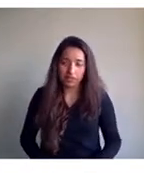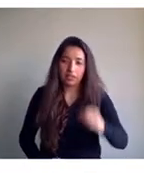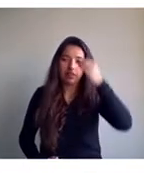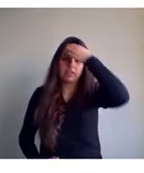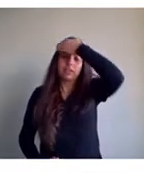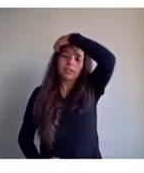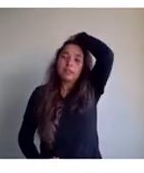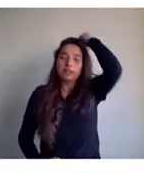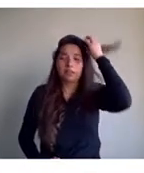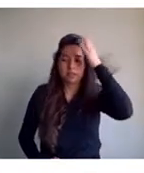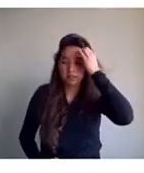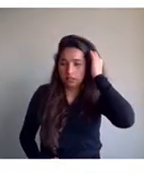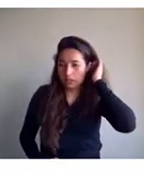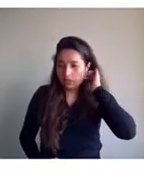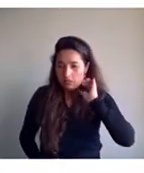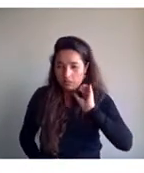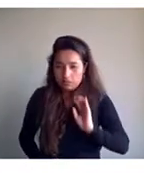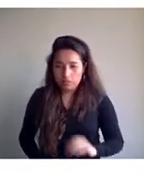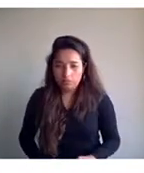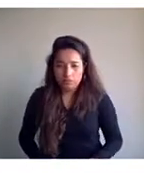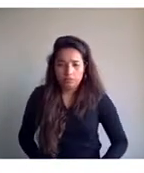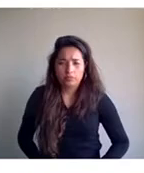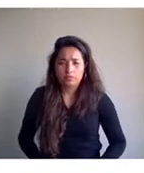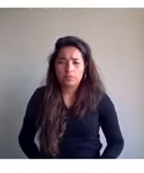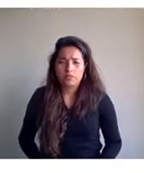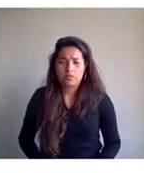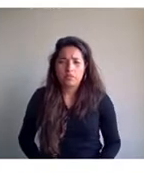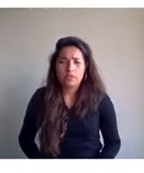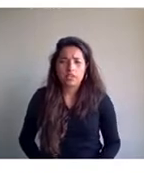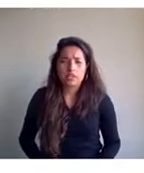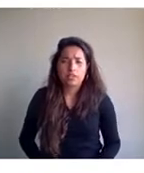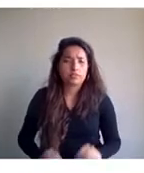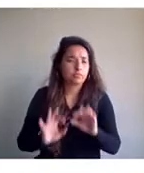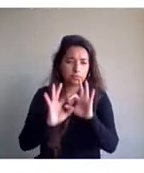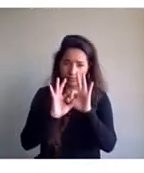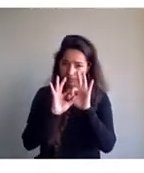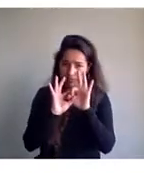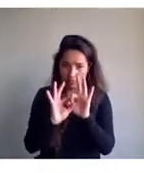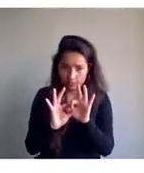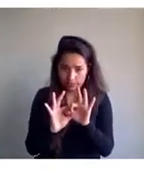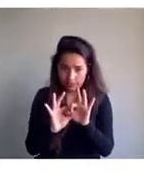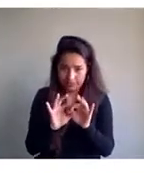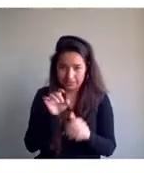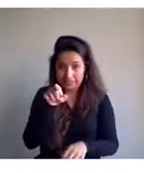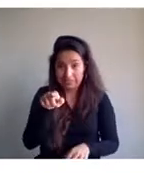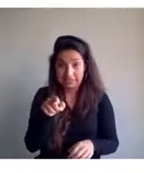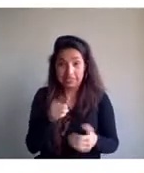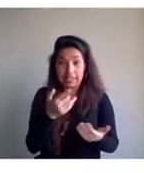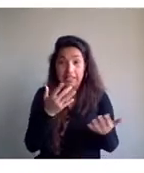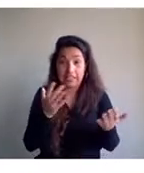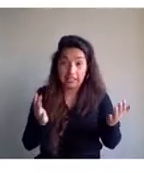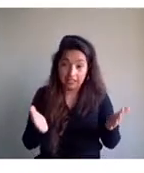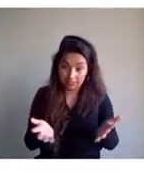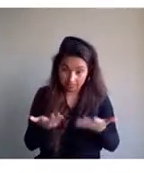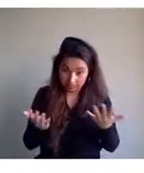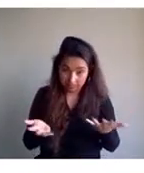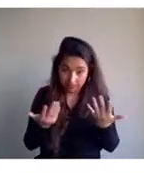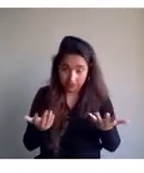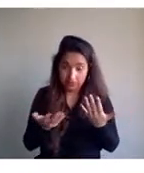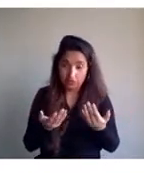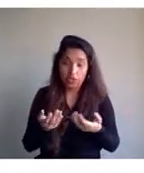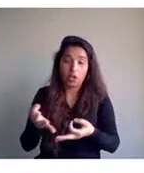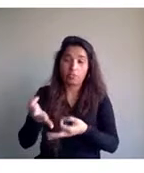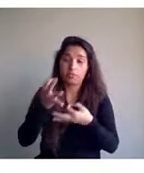muchas gracias muchísimas días por este empuje y por estas palabras del doctor doctor